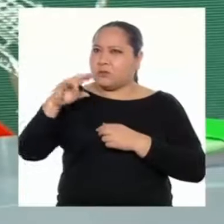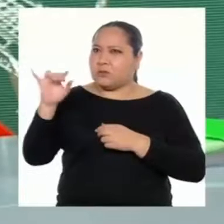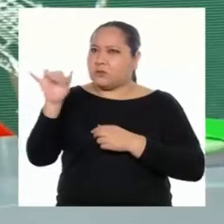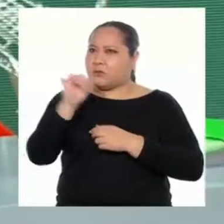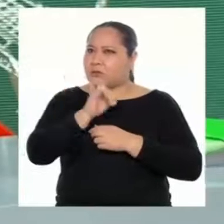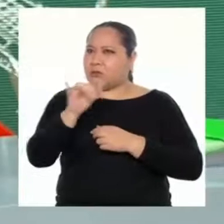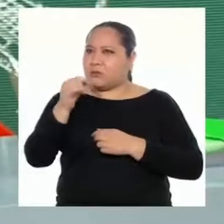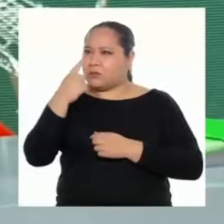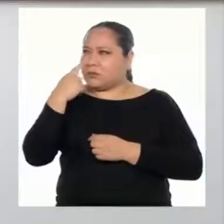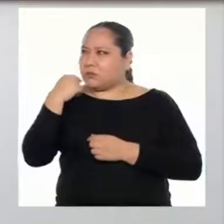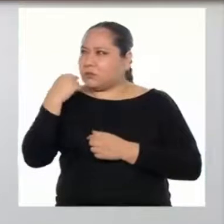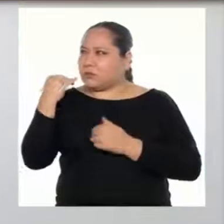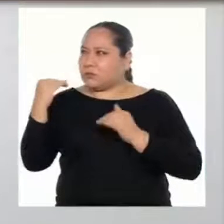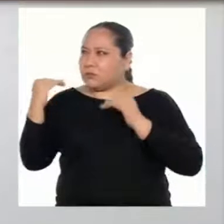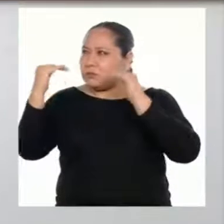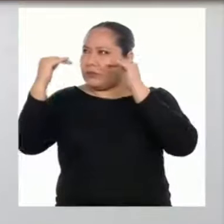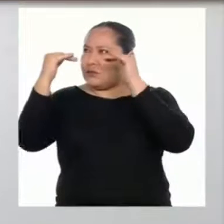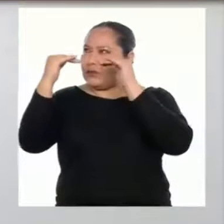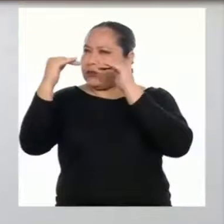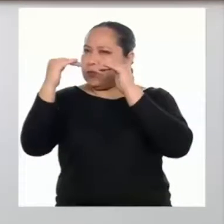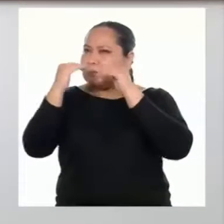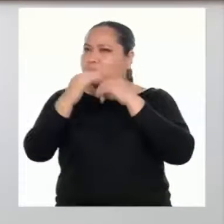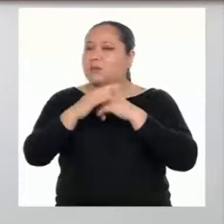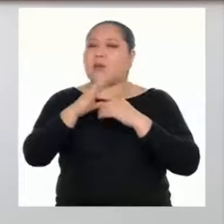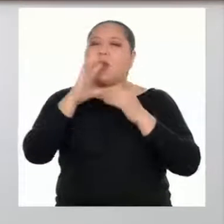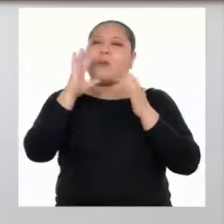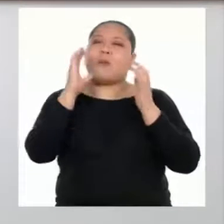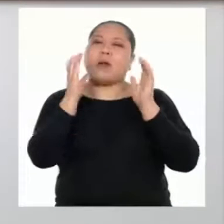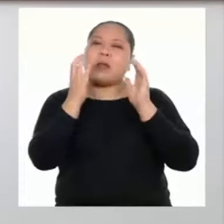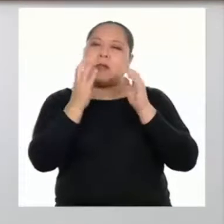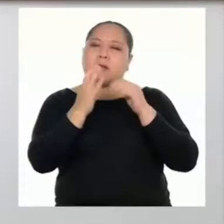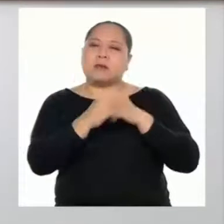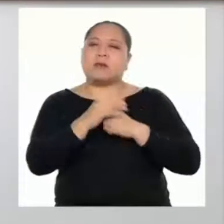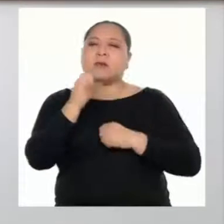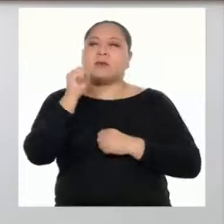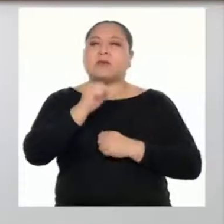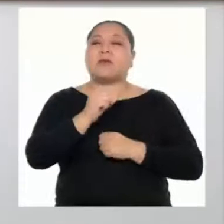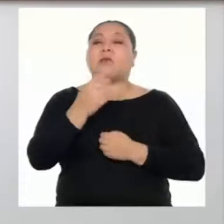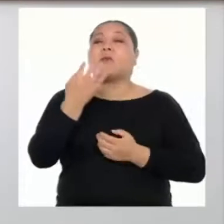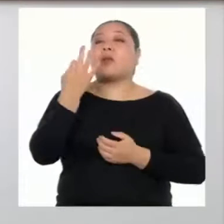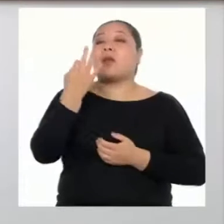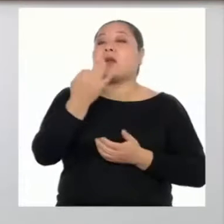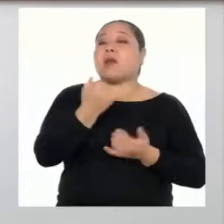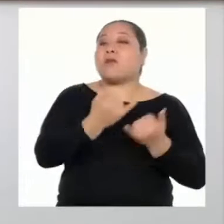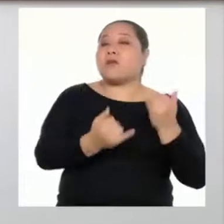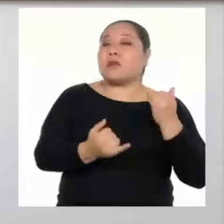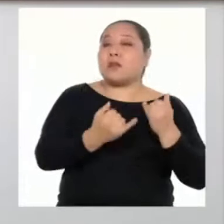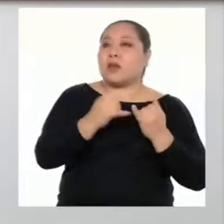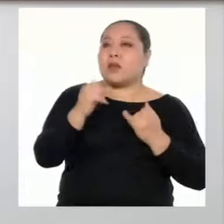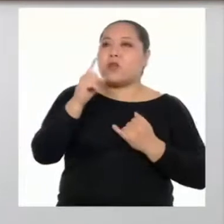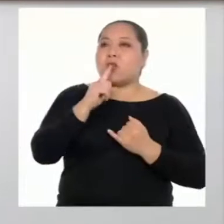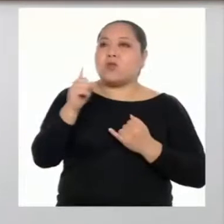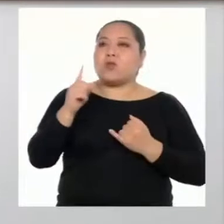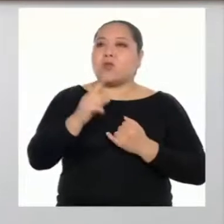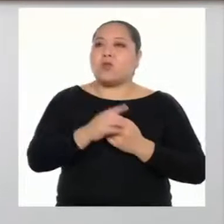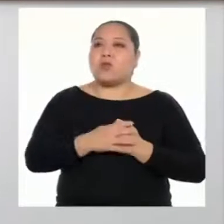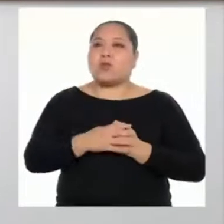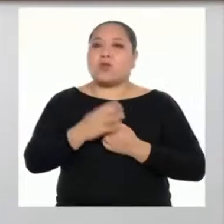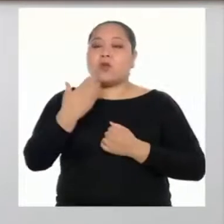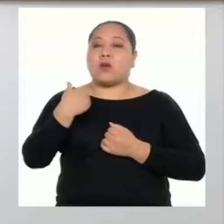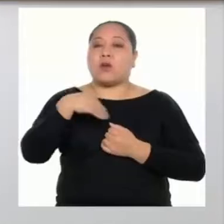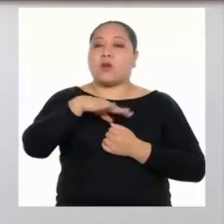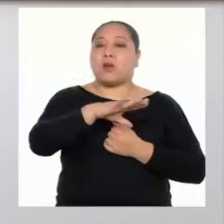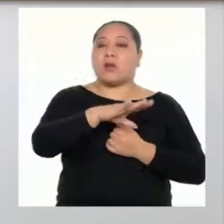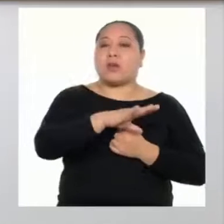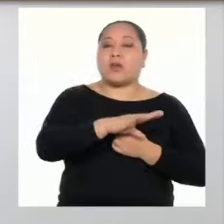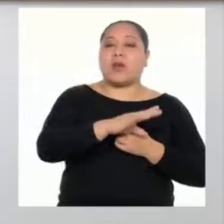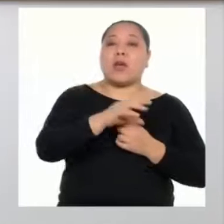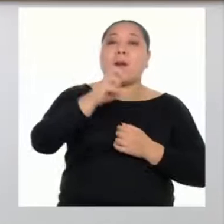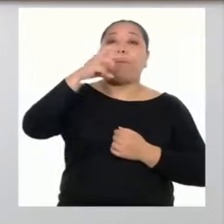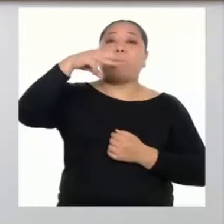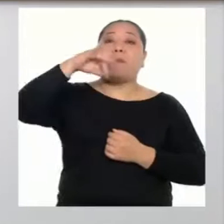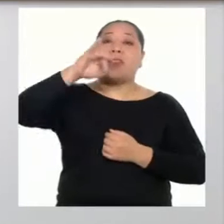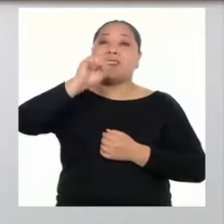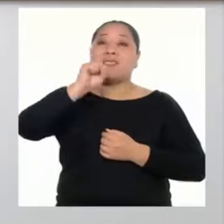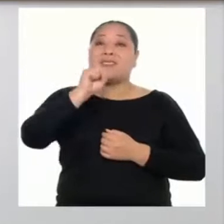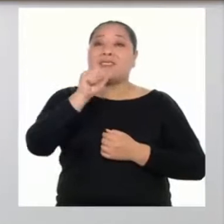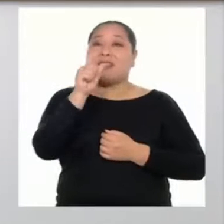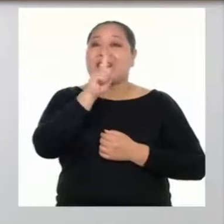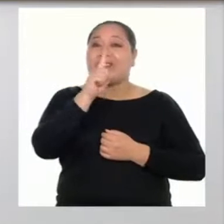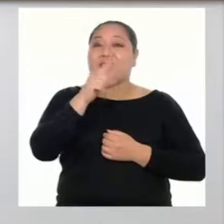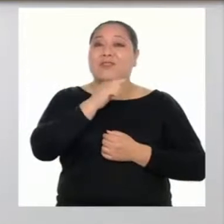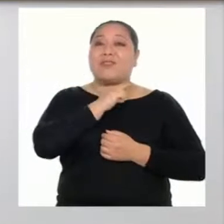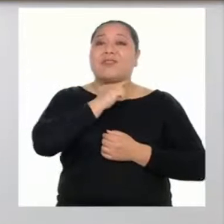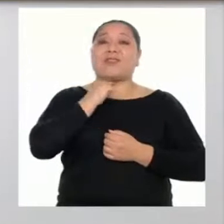iguales a las de los hombres? Parecidas, porque finalmente no hacían misa ni cumplían